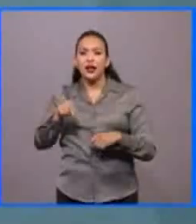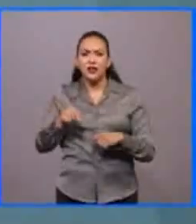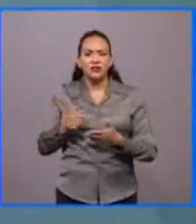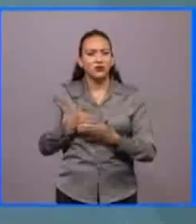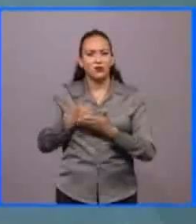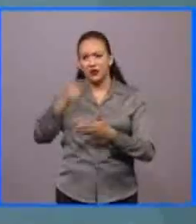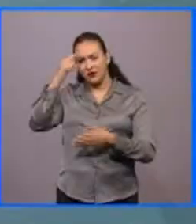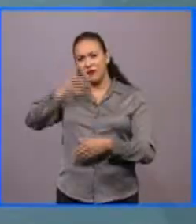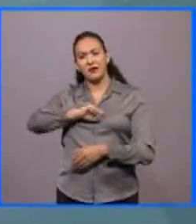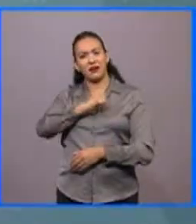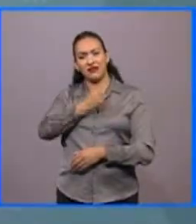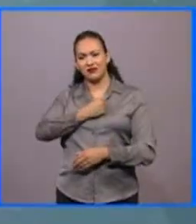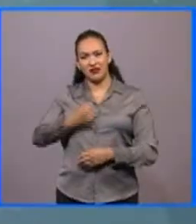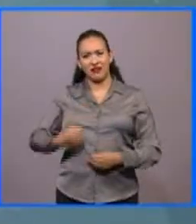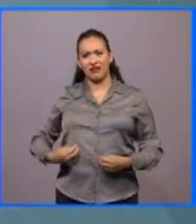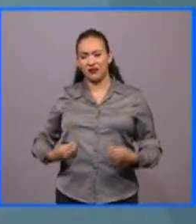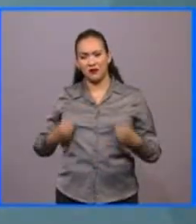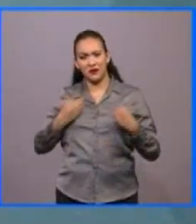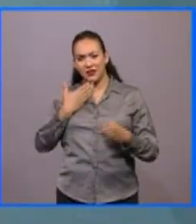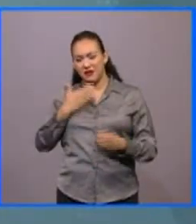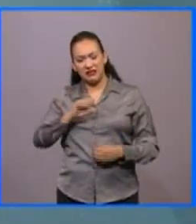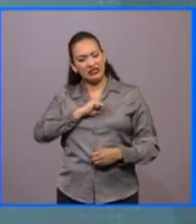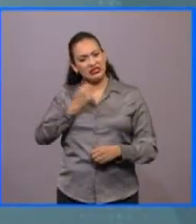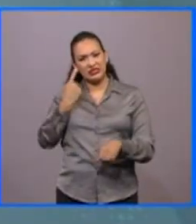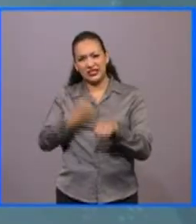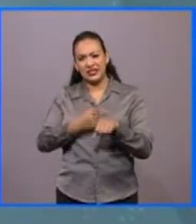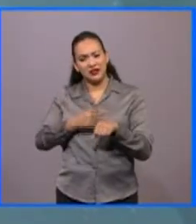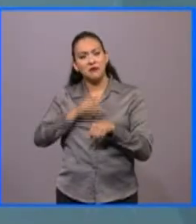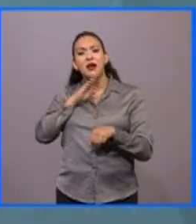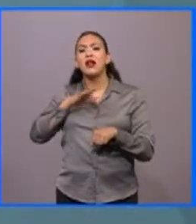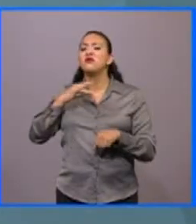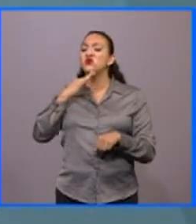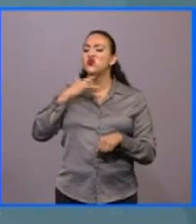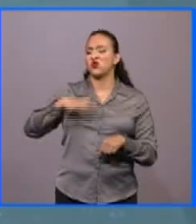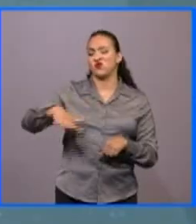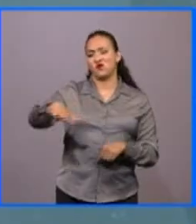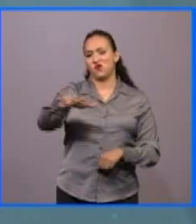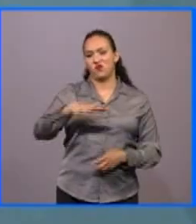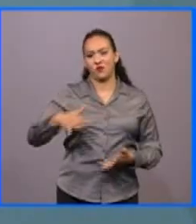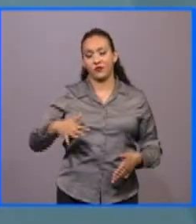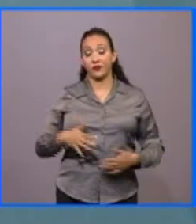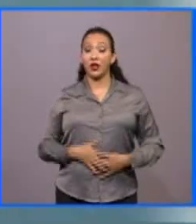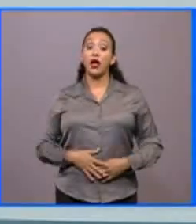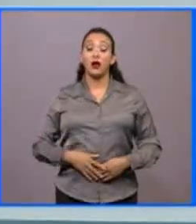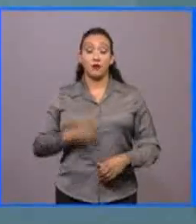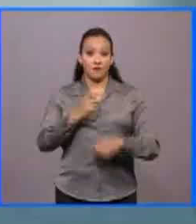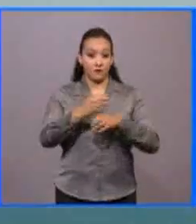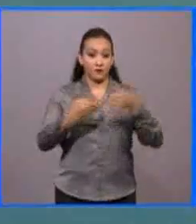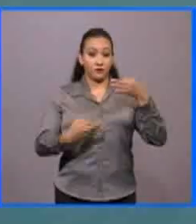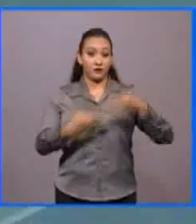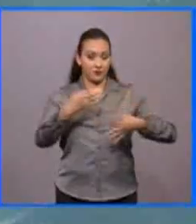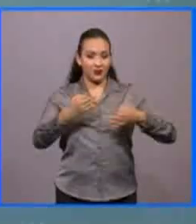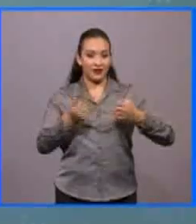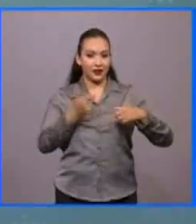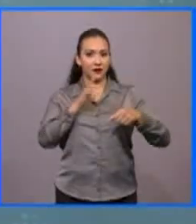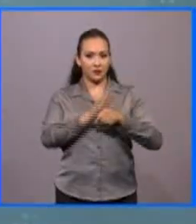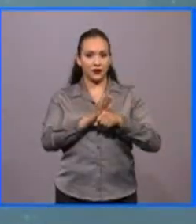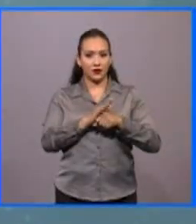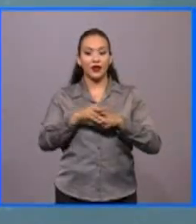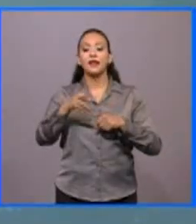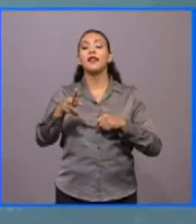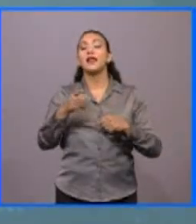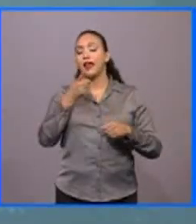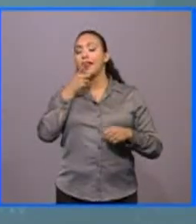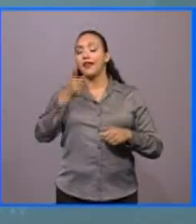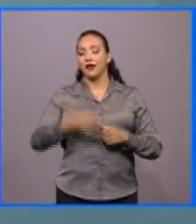ambiente sano y ponía en riesgo su salud. En principio, el primer tribunal colegiado en materia administrativa del